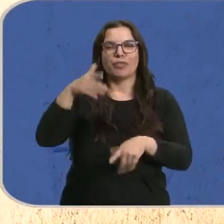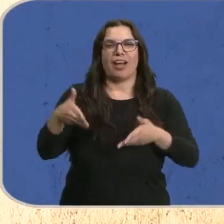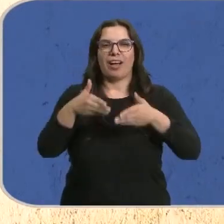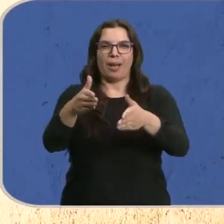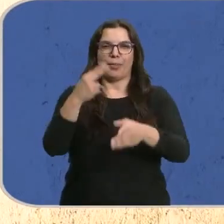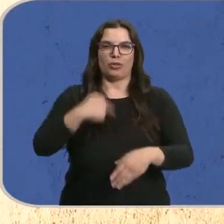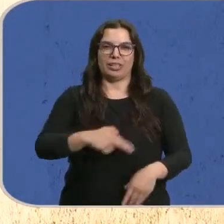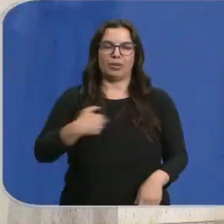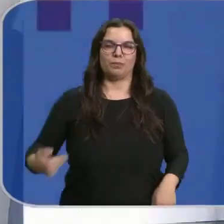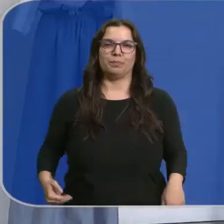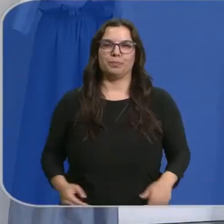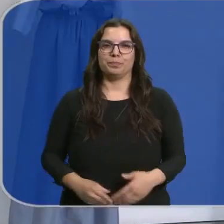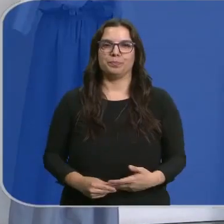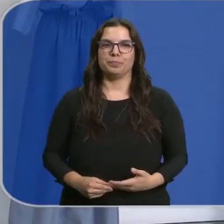camino.